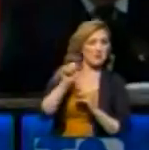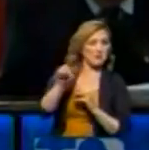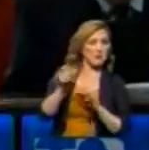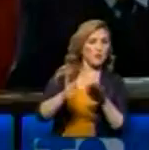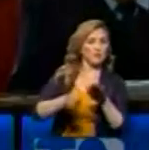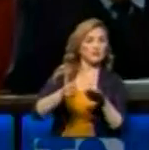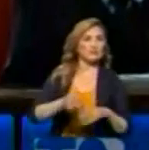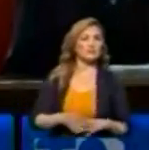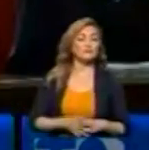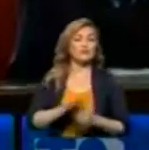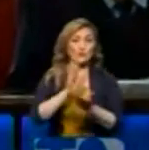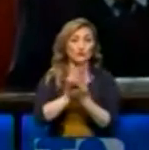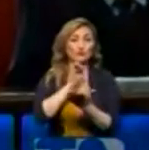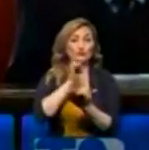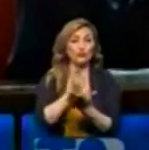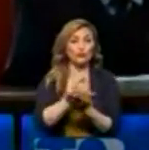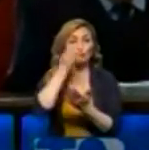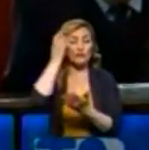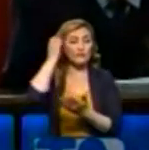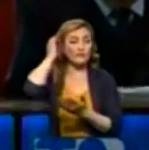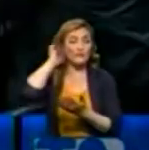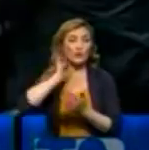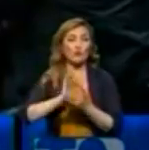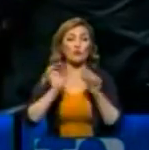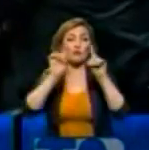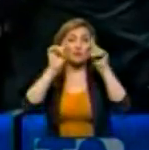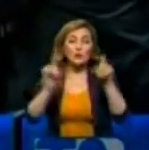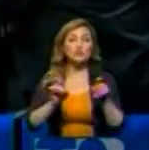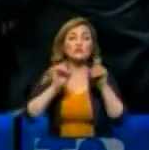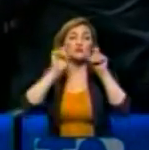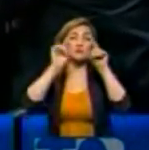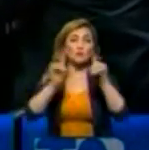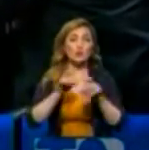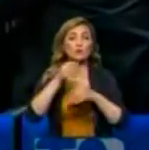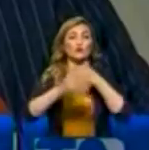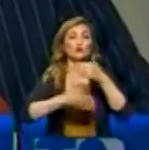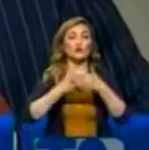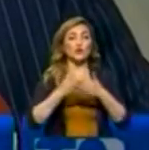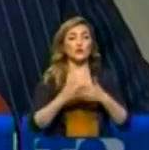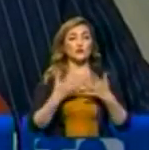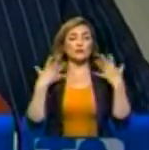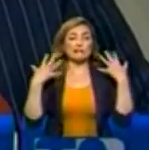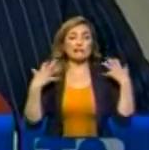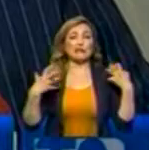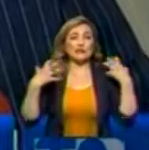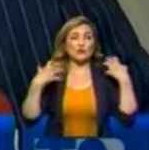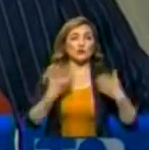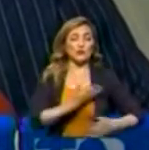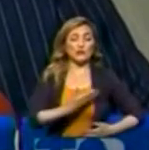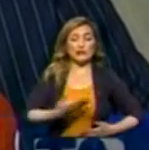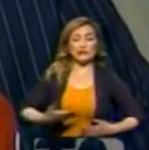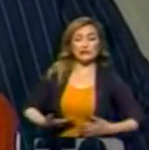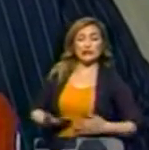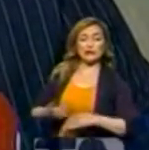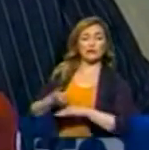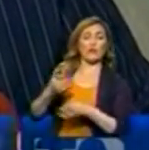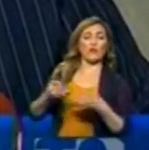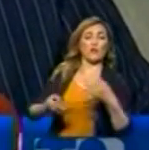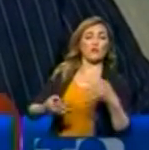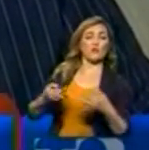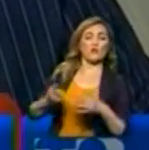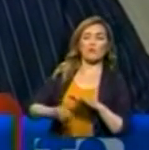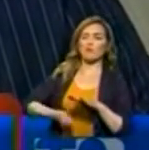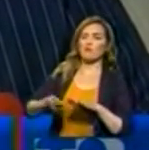los testigos dijeron su verdad en medio de un tenso interrogatorio de las partes procesales. Un presidente del tribunal que está sometiendo a